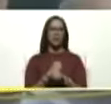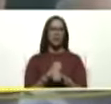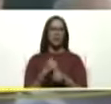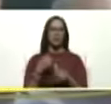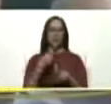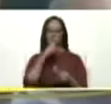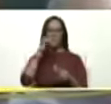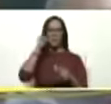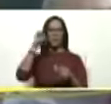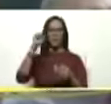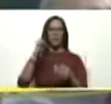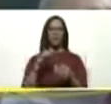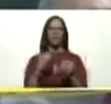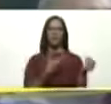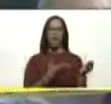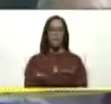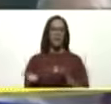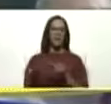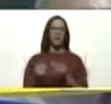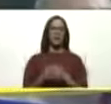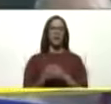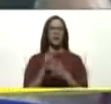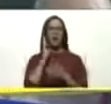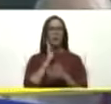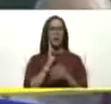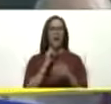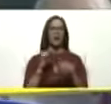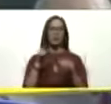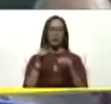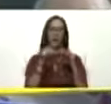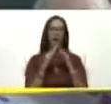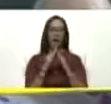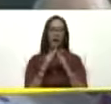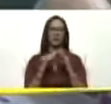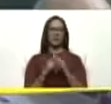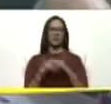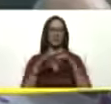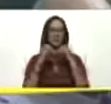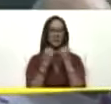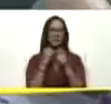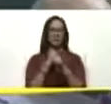Moro. Bienvenido, bueno, a Guayana, a su casa. De la clase